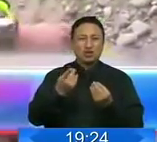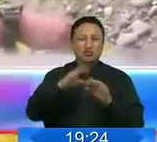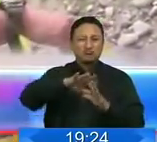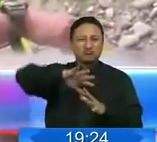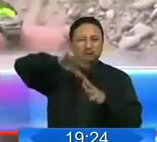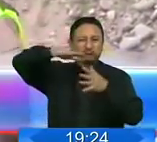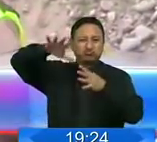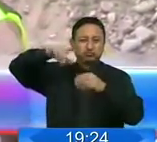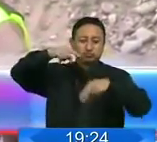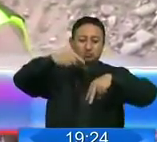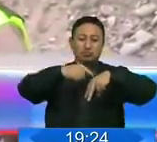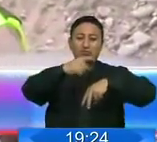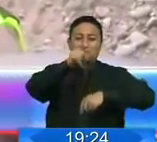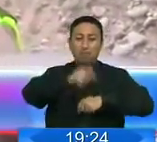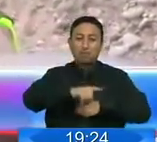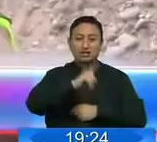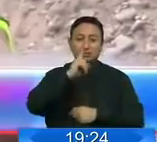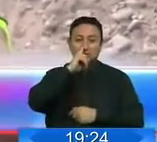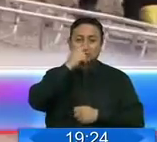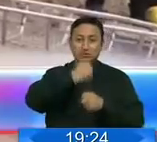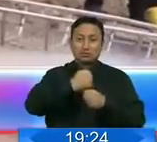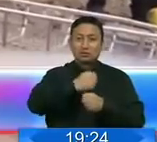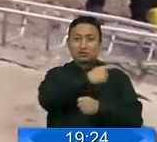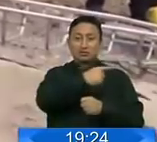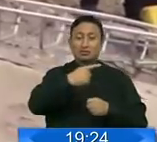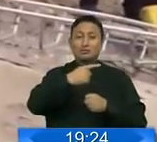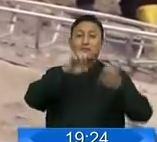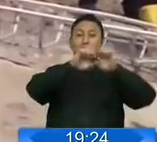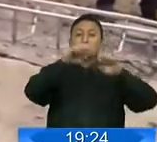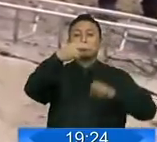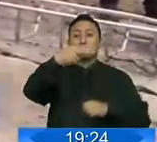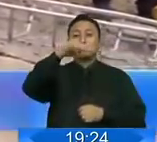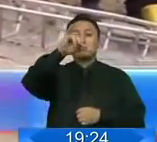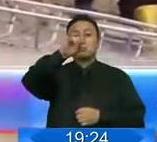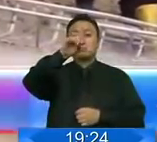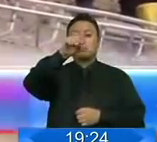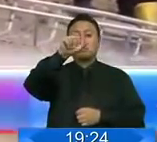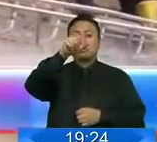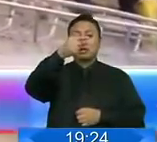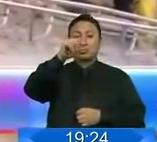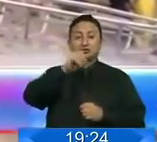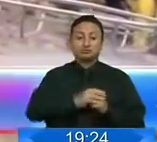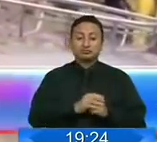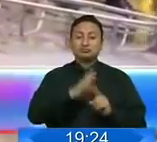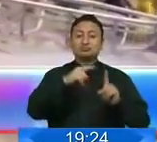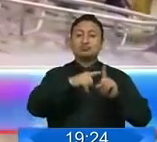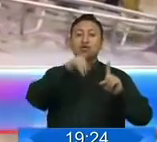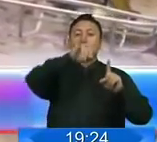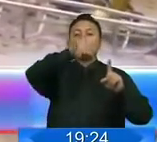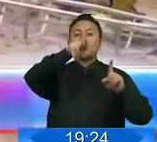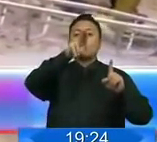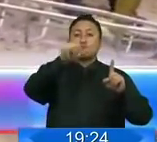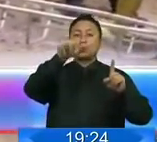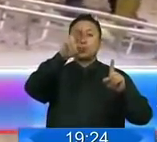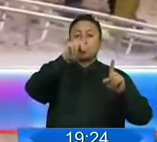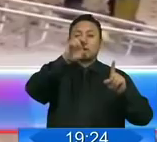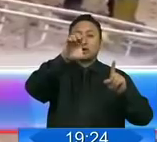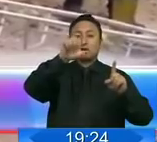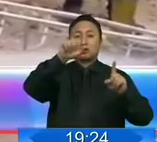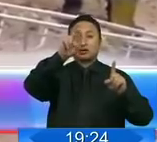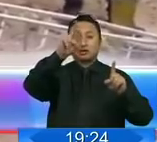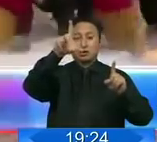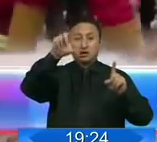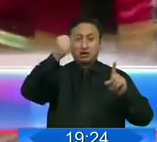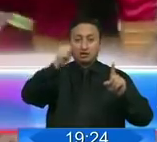identificada como trabajadora de la empresa Hidalgo y Hidalgo. El obrero fallecido respondía a los nombres de Juan Carlos Sangoquiza, oriundo del Cantón Guano.